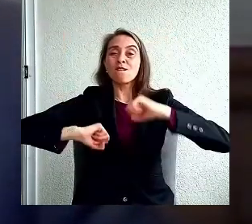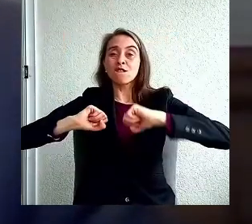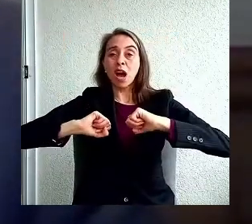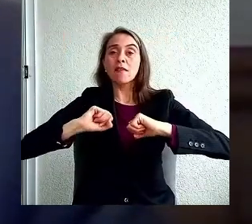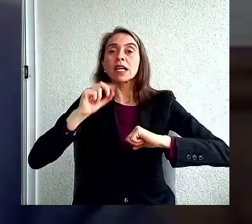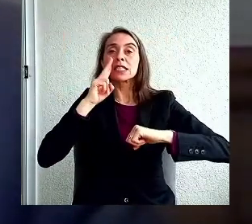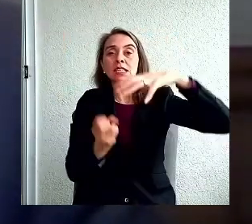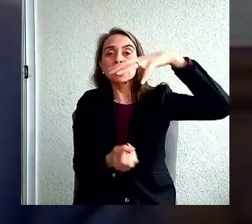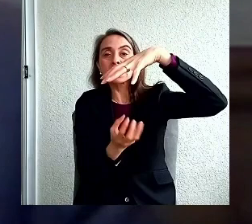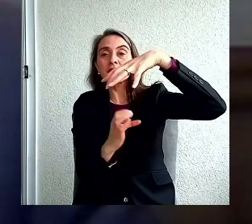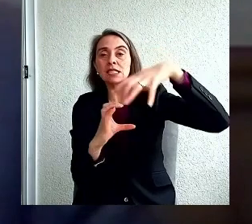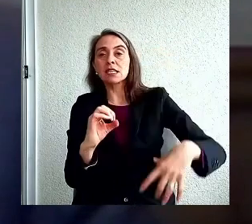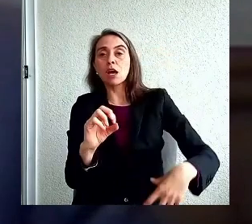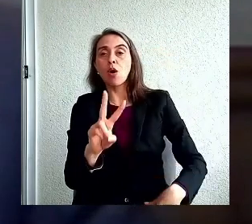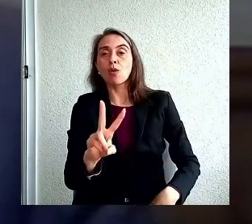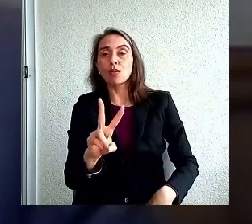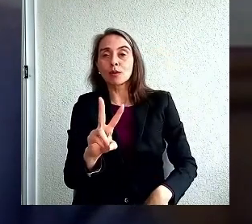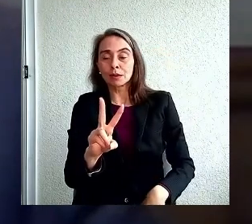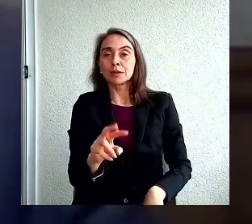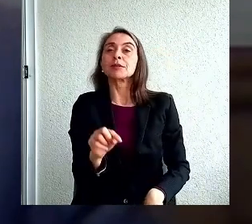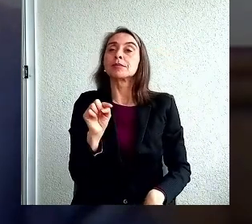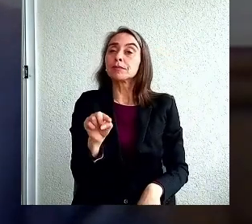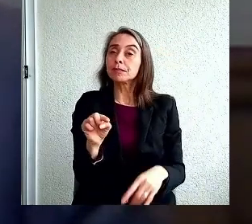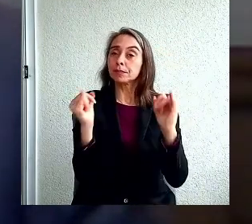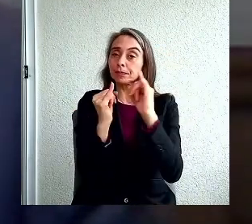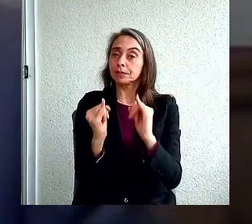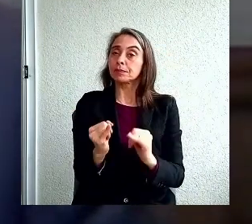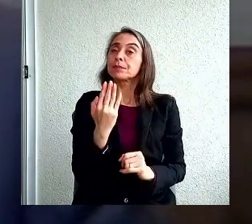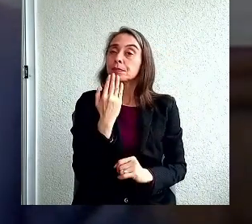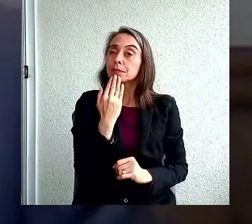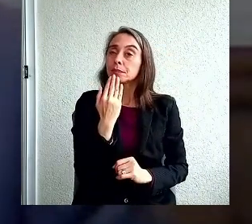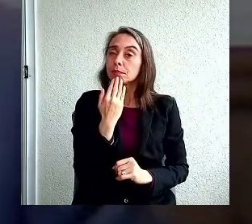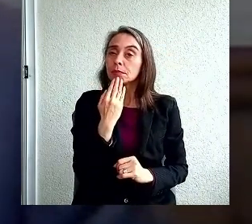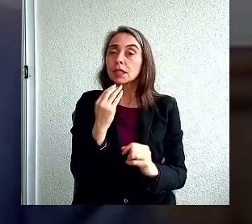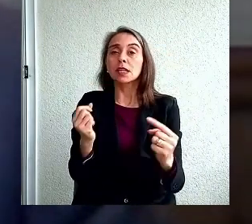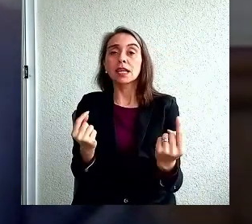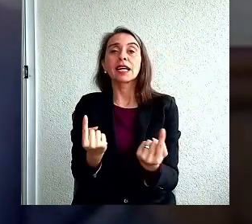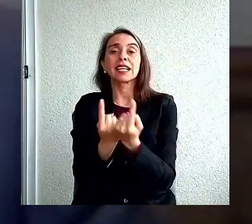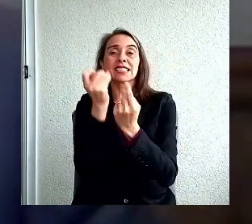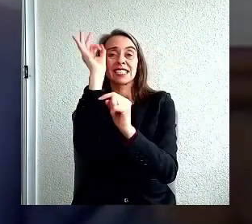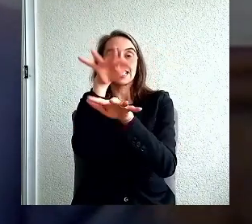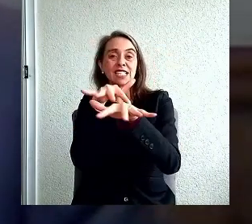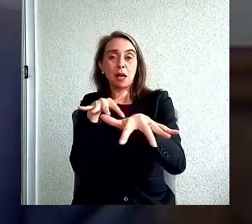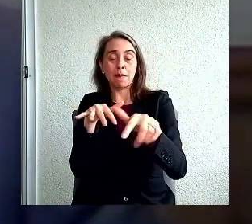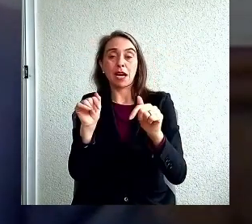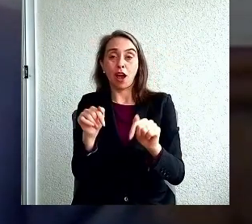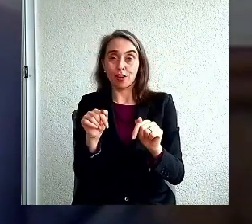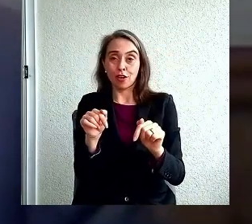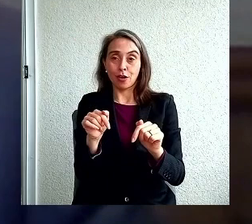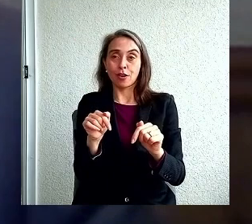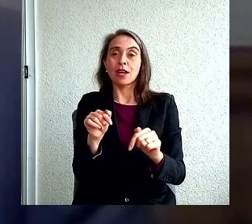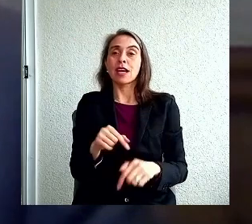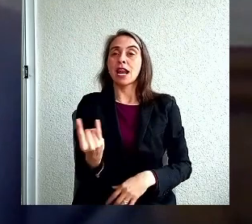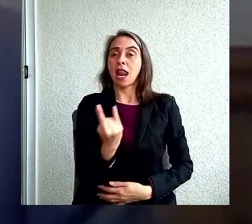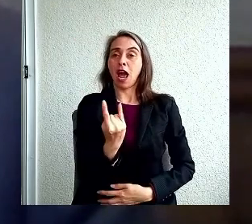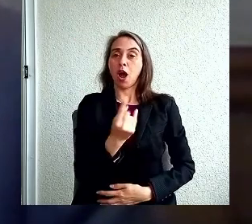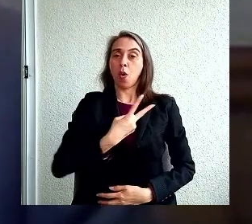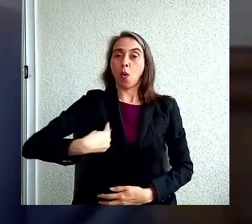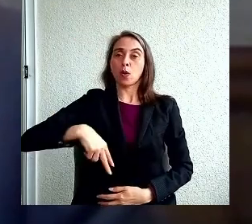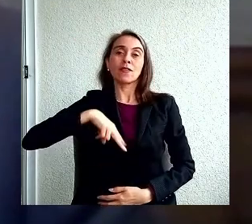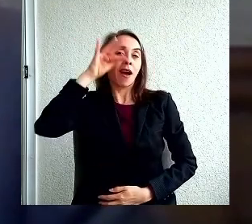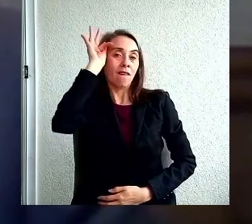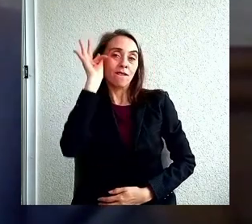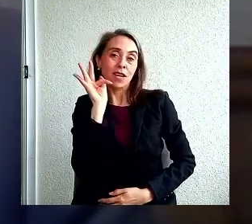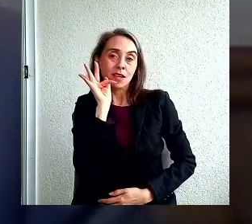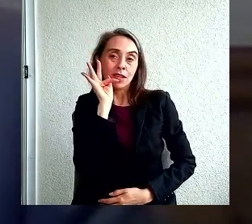manera, y también a través de encuentros como el que hoy nos reúne, que nuestra casa de estudios se ocupa del cambio climático y sus efectos